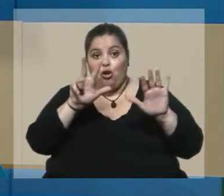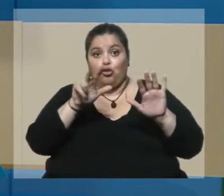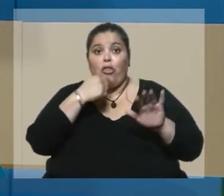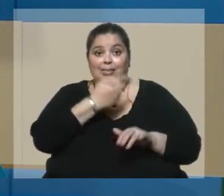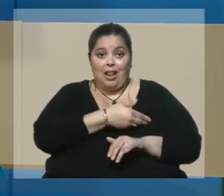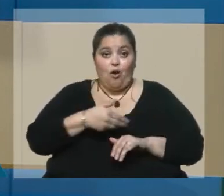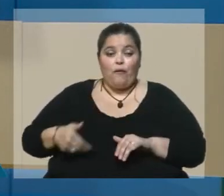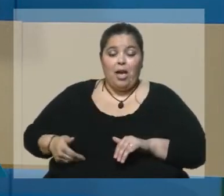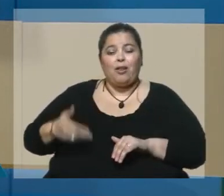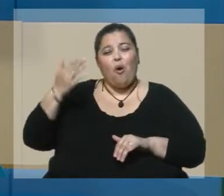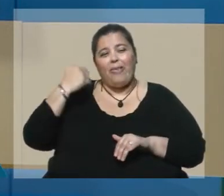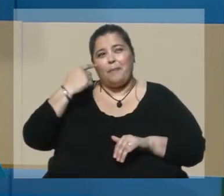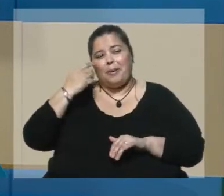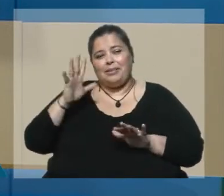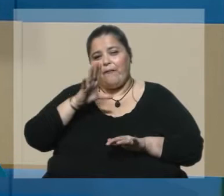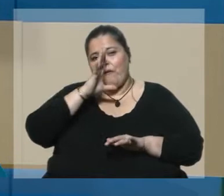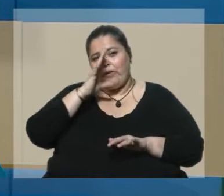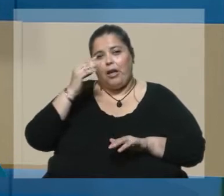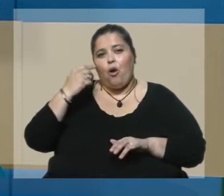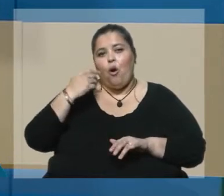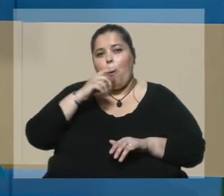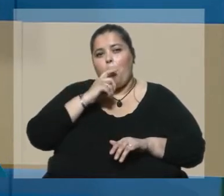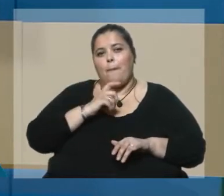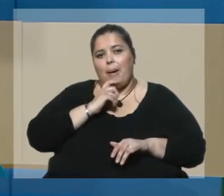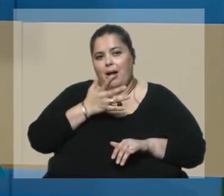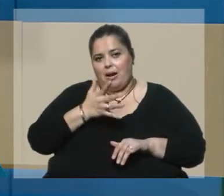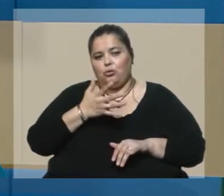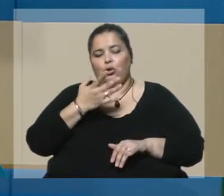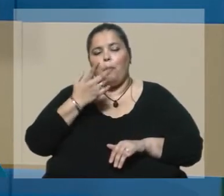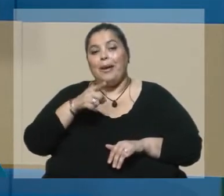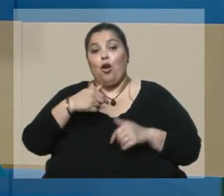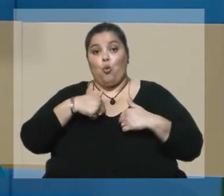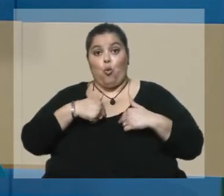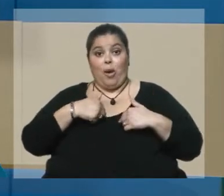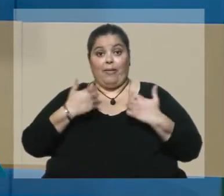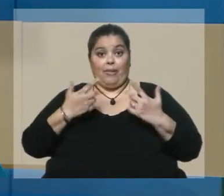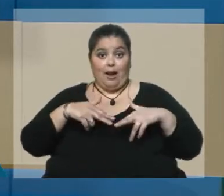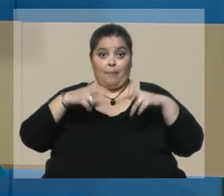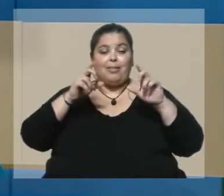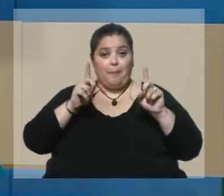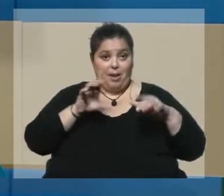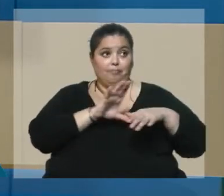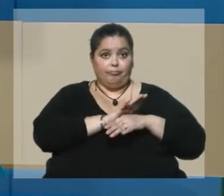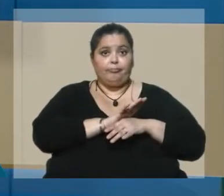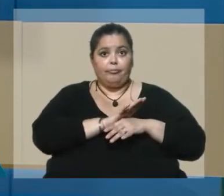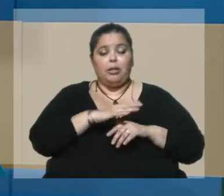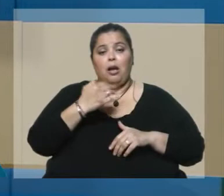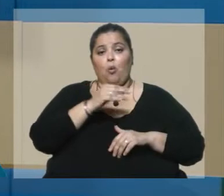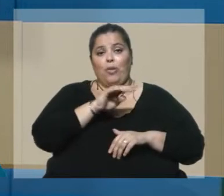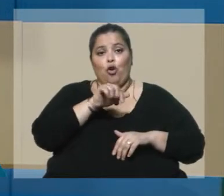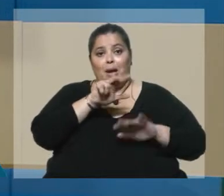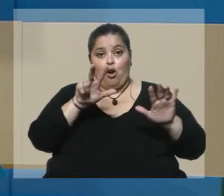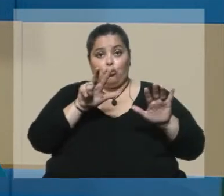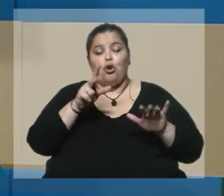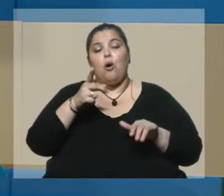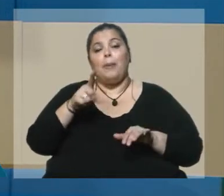recuerdo en febrero marzo por ahí lo que nuestra estimación estaba también alineada con ese 4,8 lo que sucedió fue